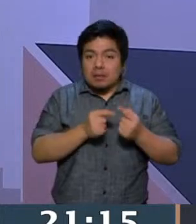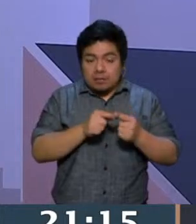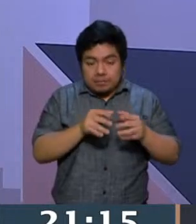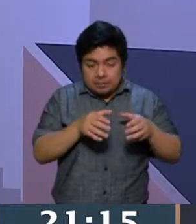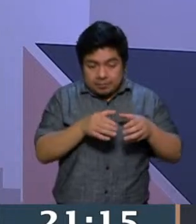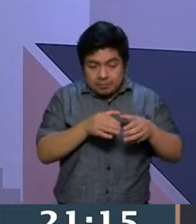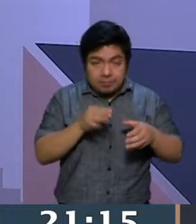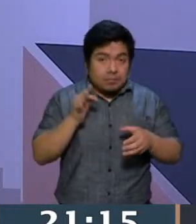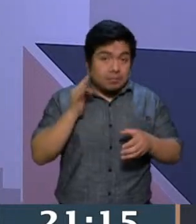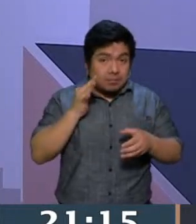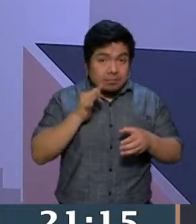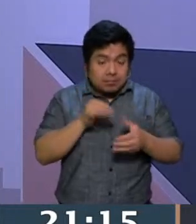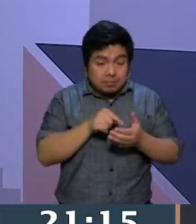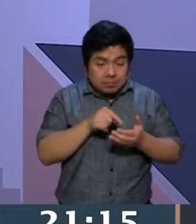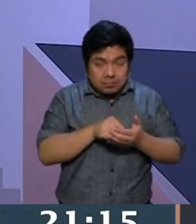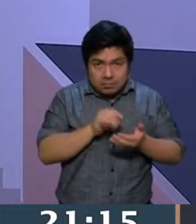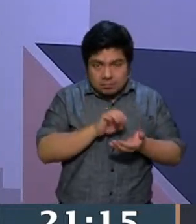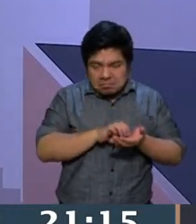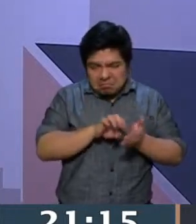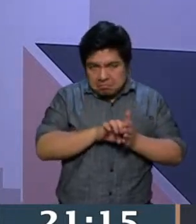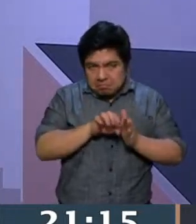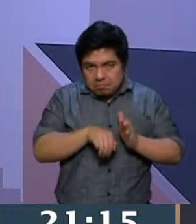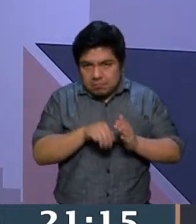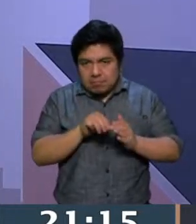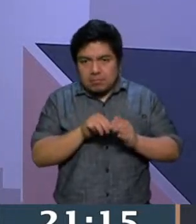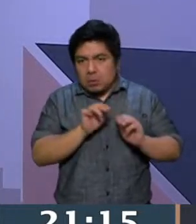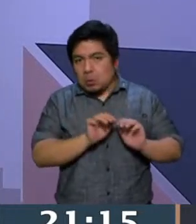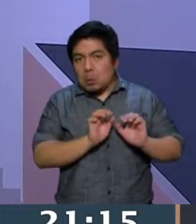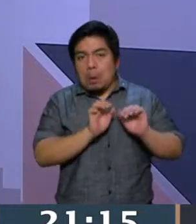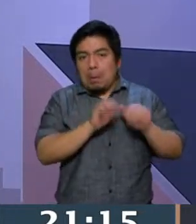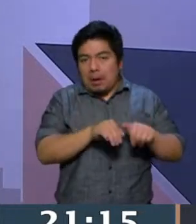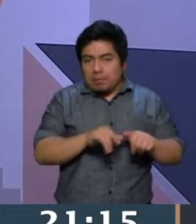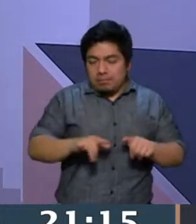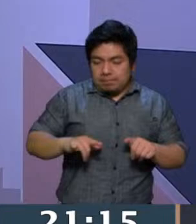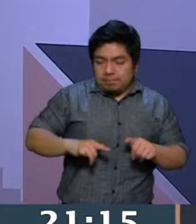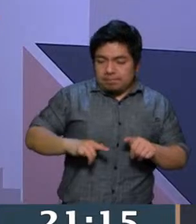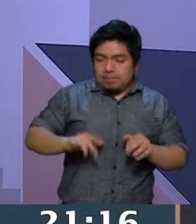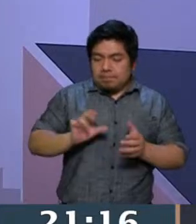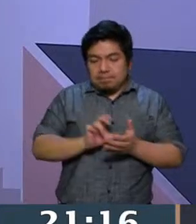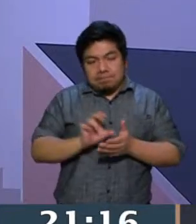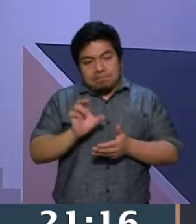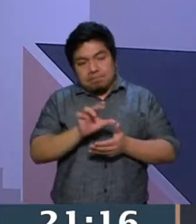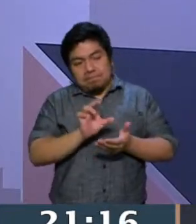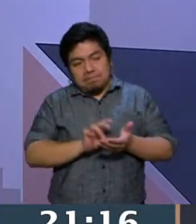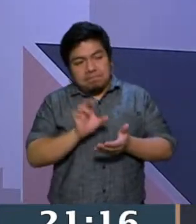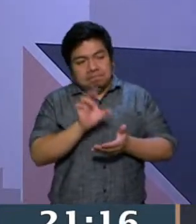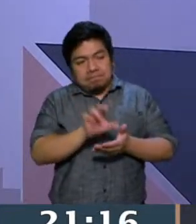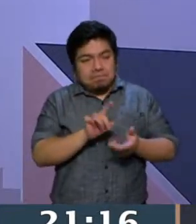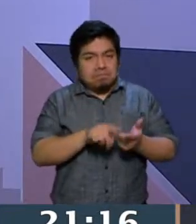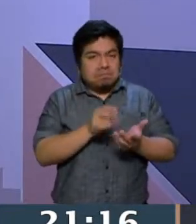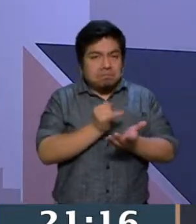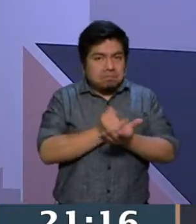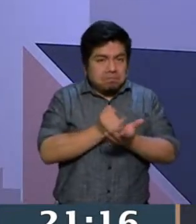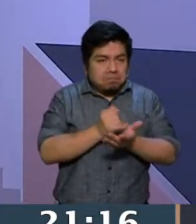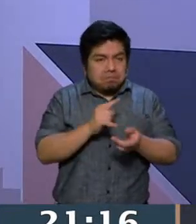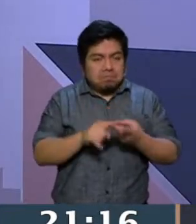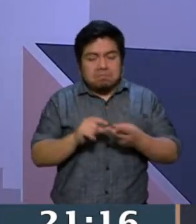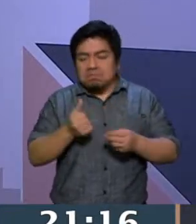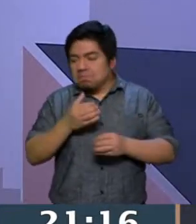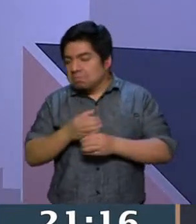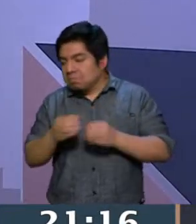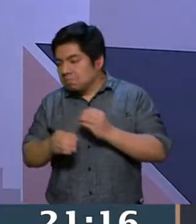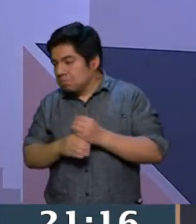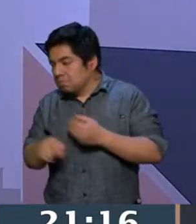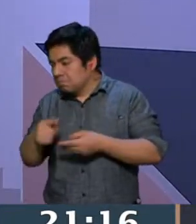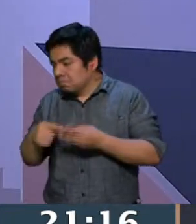es muy fácil, es digamos lo que te queda después de que ingresaste como gobierno todo lo que puedas ingresar, ya sea de impuestos o de otros